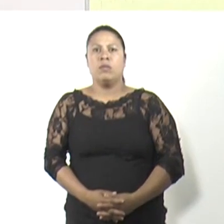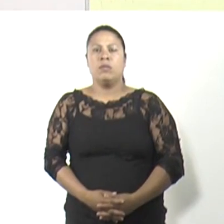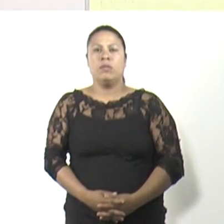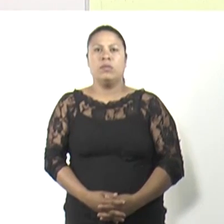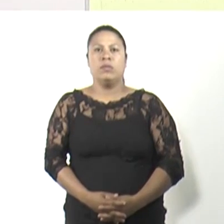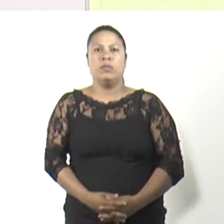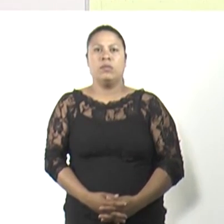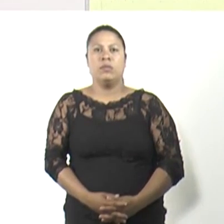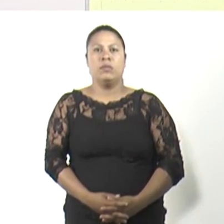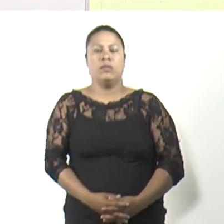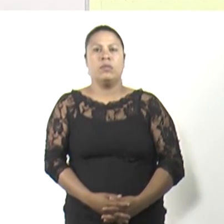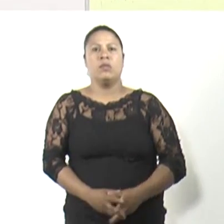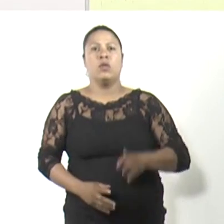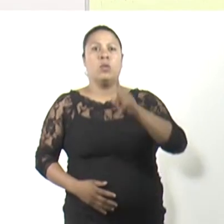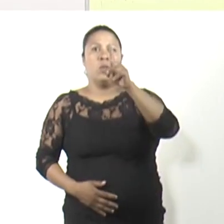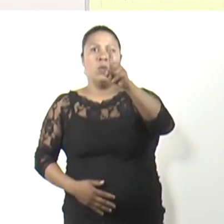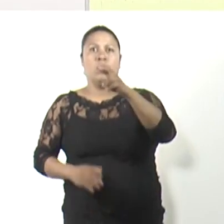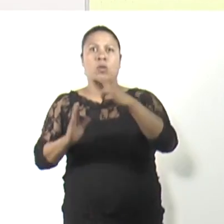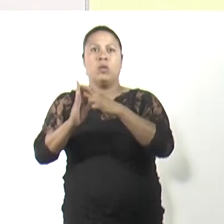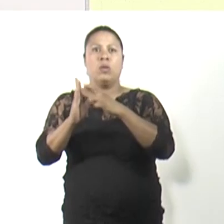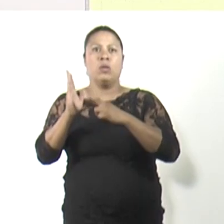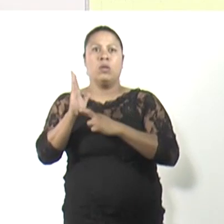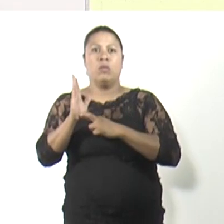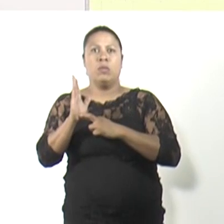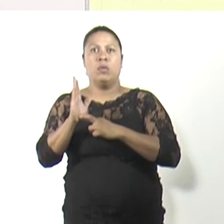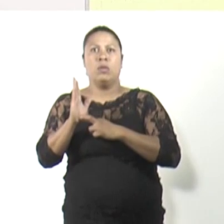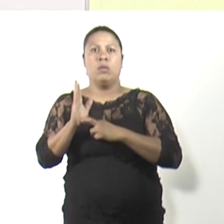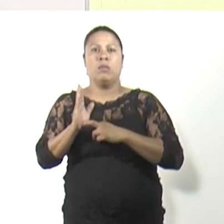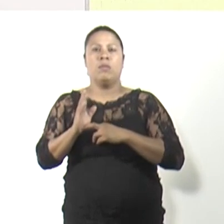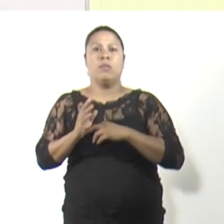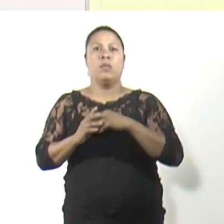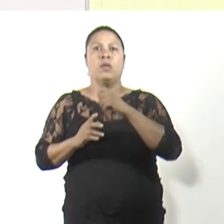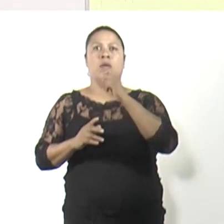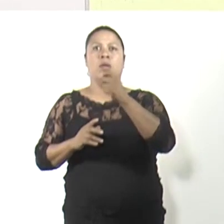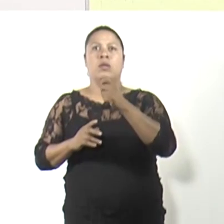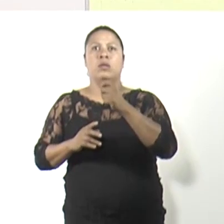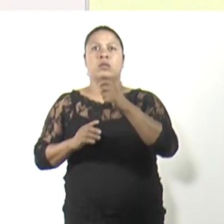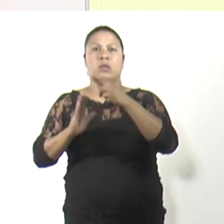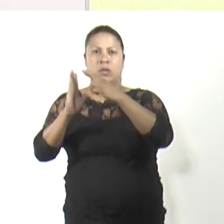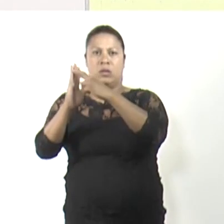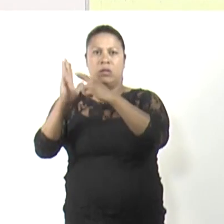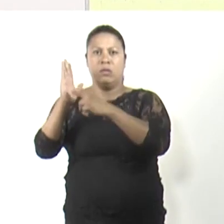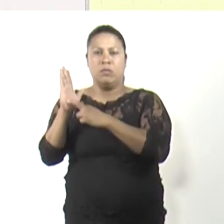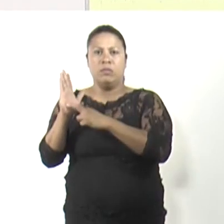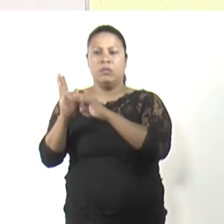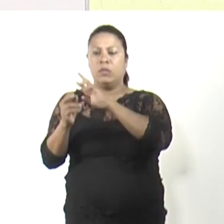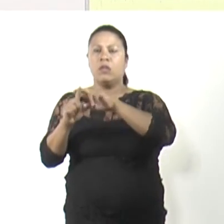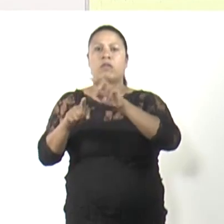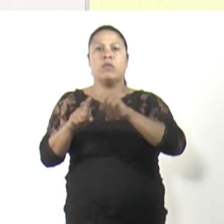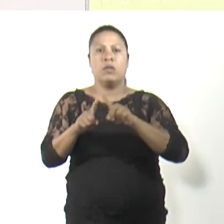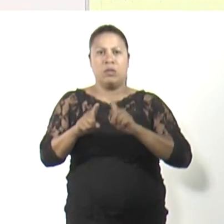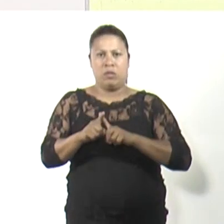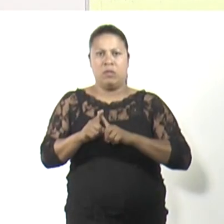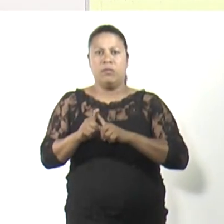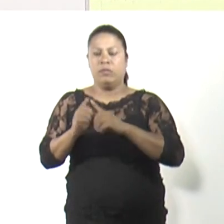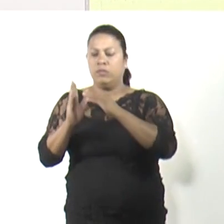Recapitulamos. Un reglamento, entonces, está conformado por reglas y por